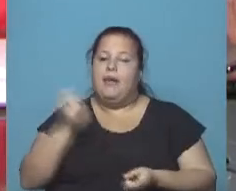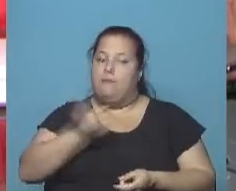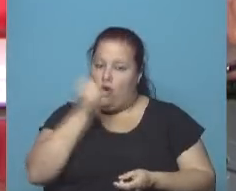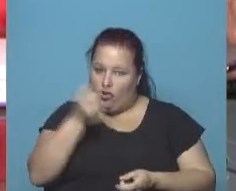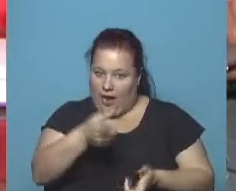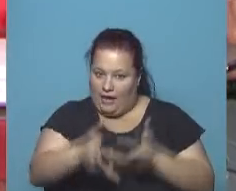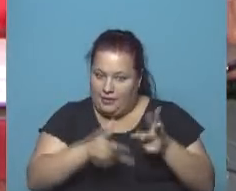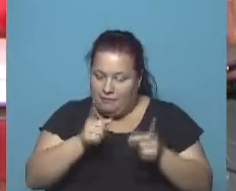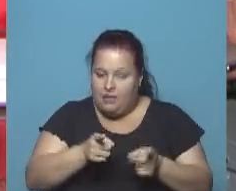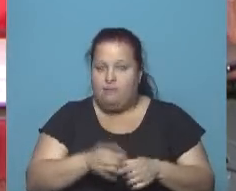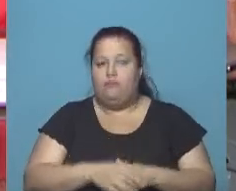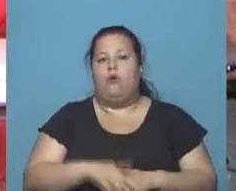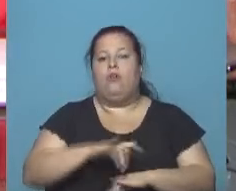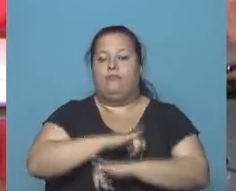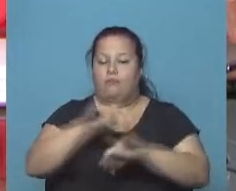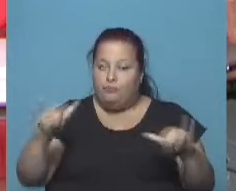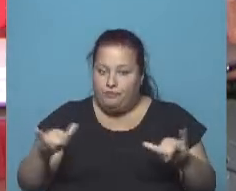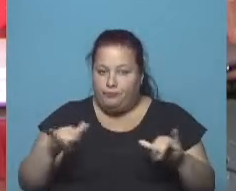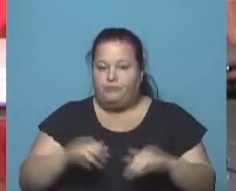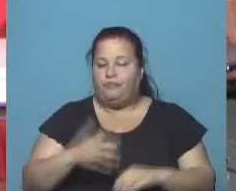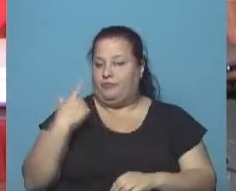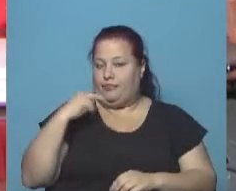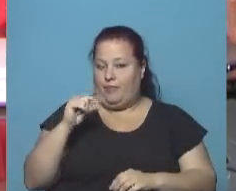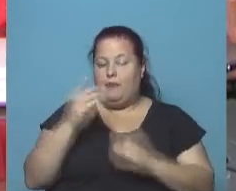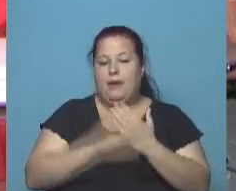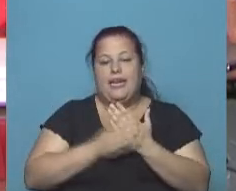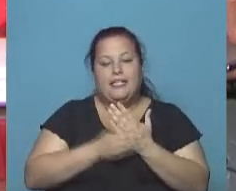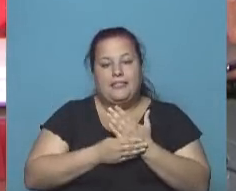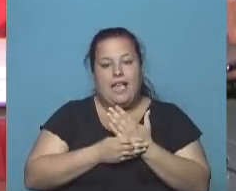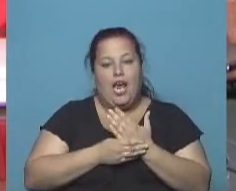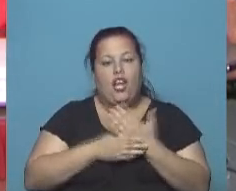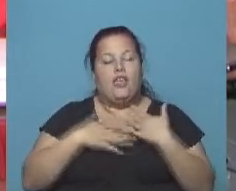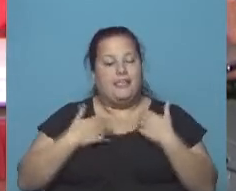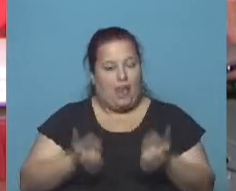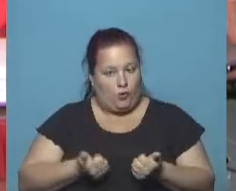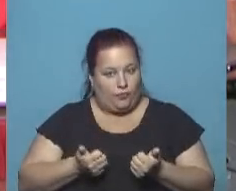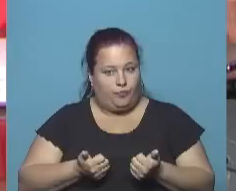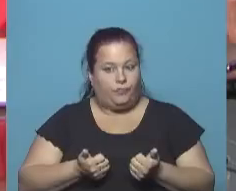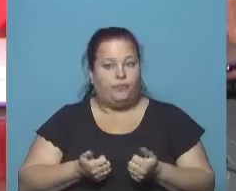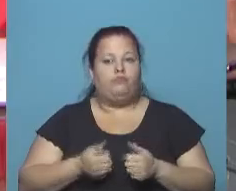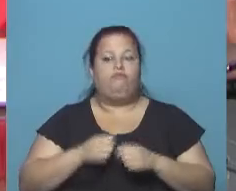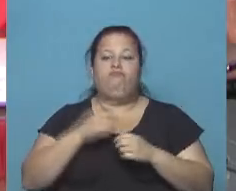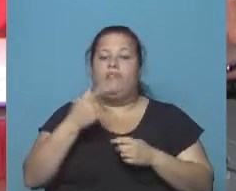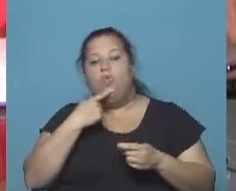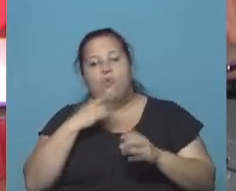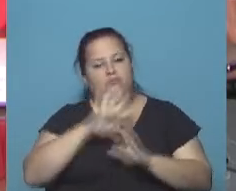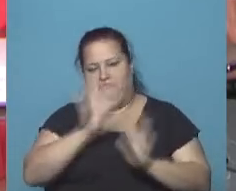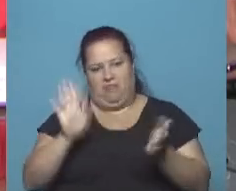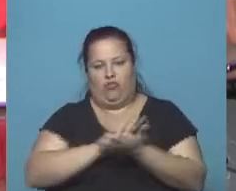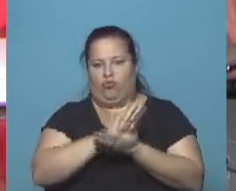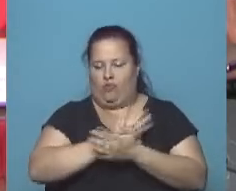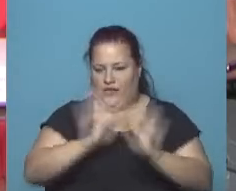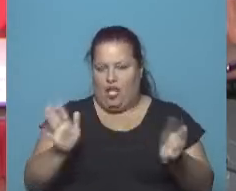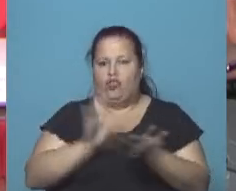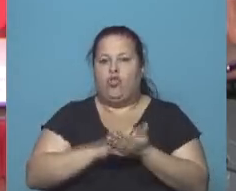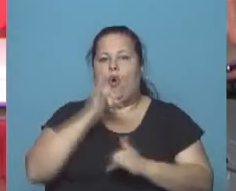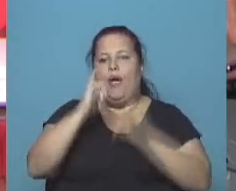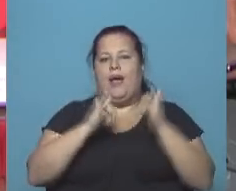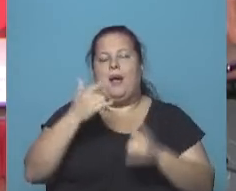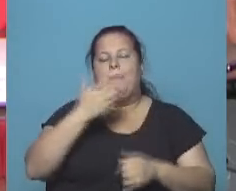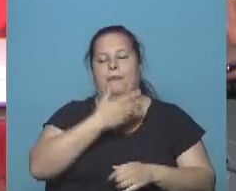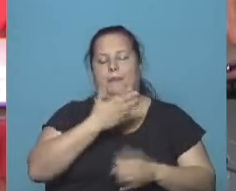hablando de un tema de salud. Y salud se vincula mucho más con solidaridad y con derechos humanos que con criminalidad y con sospecha. La